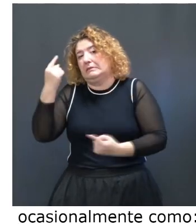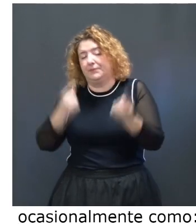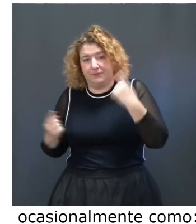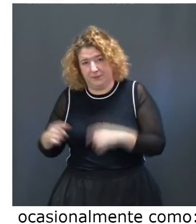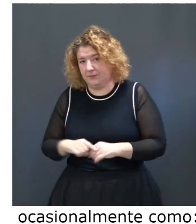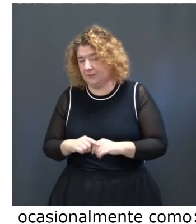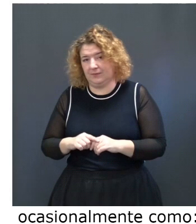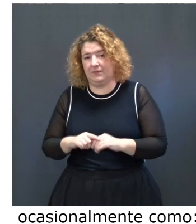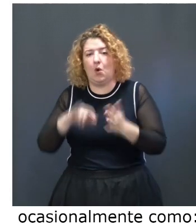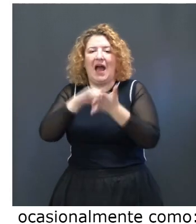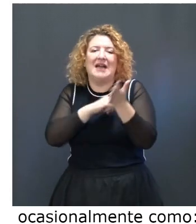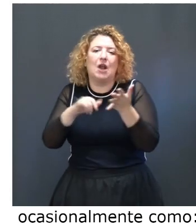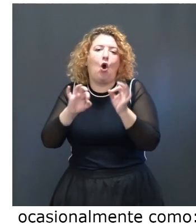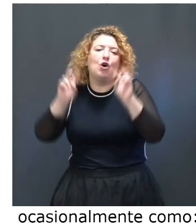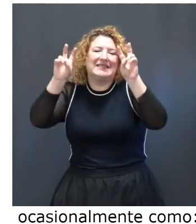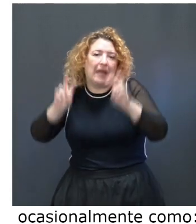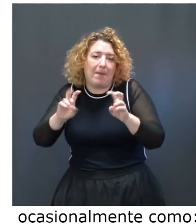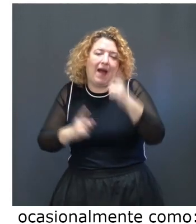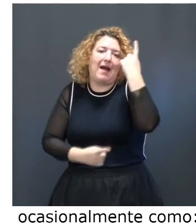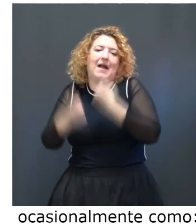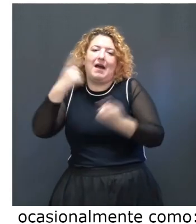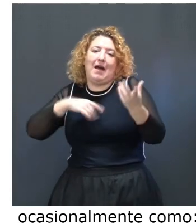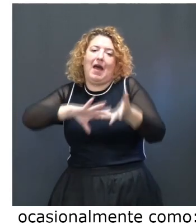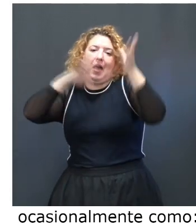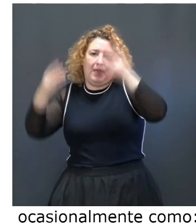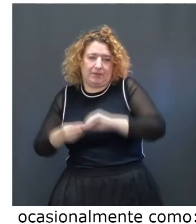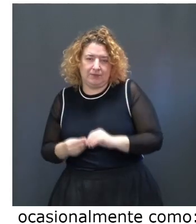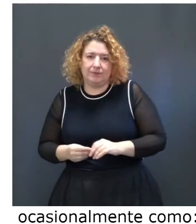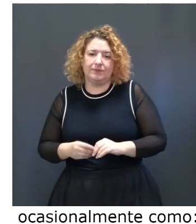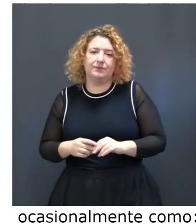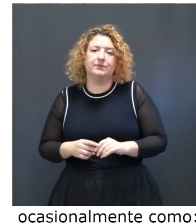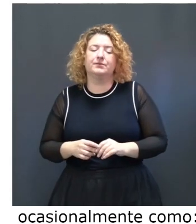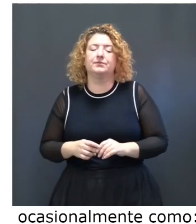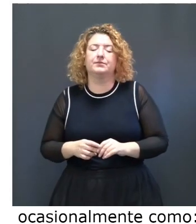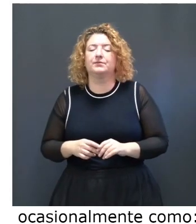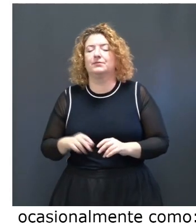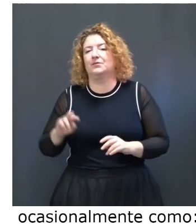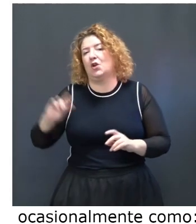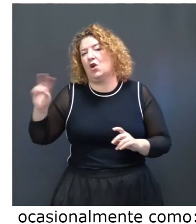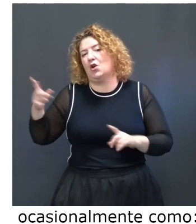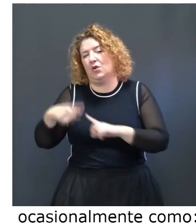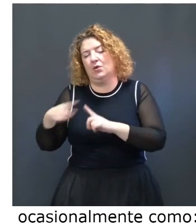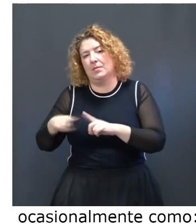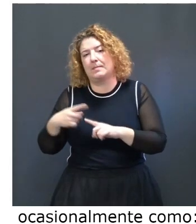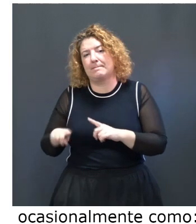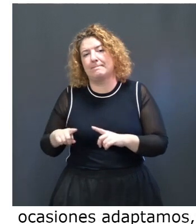no la asignatura, el tema concreto que vamos a dar, así como otras partes